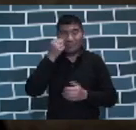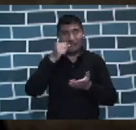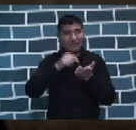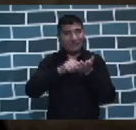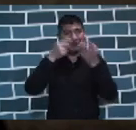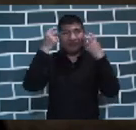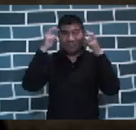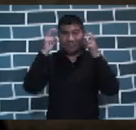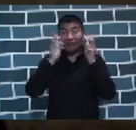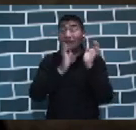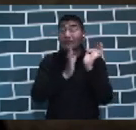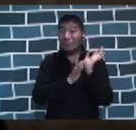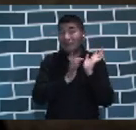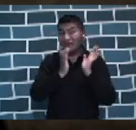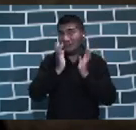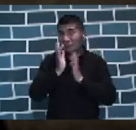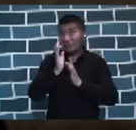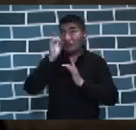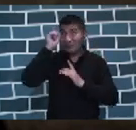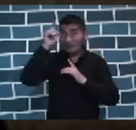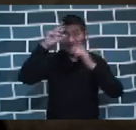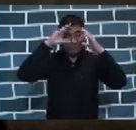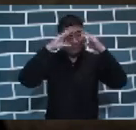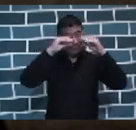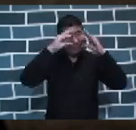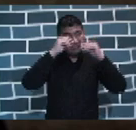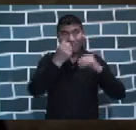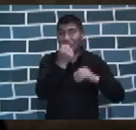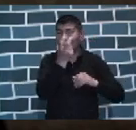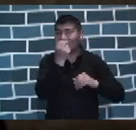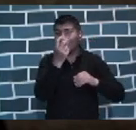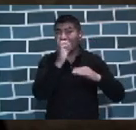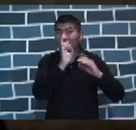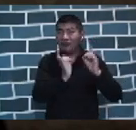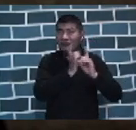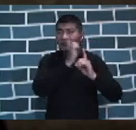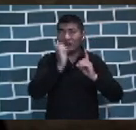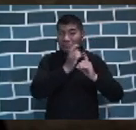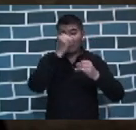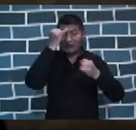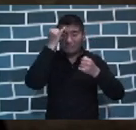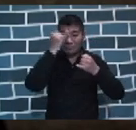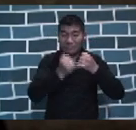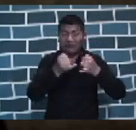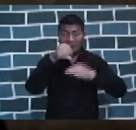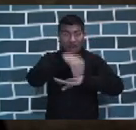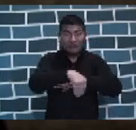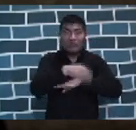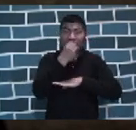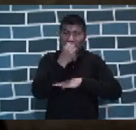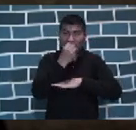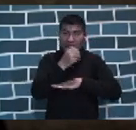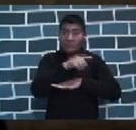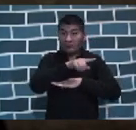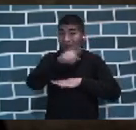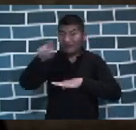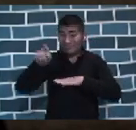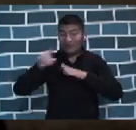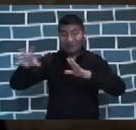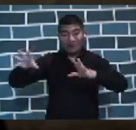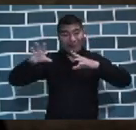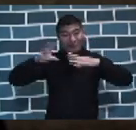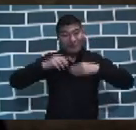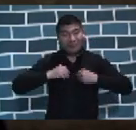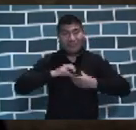que jesús enseña a sus discípulos durante la última cena ustedes recibirán el